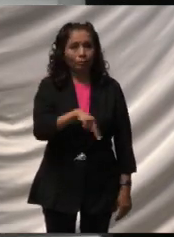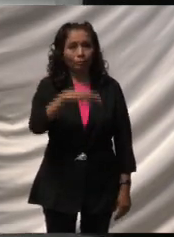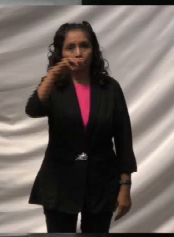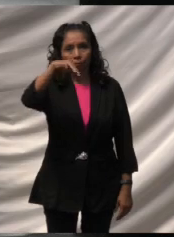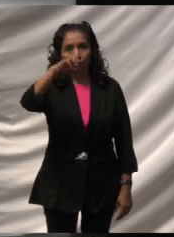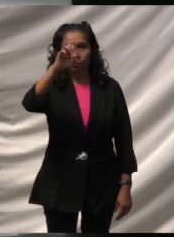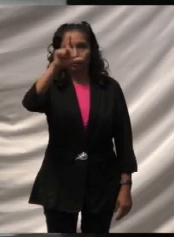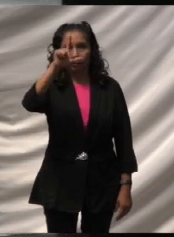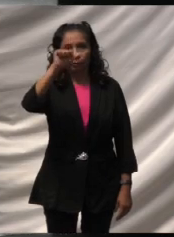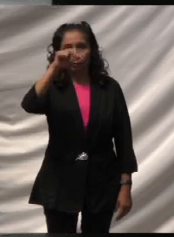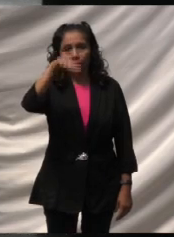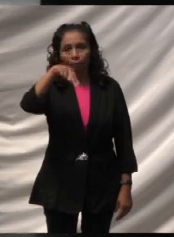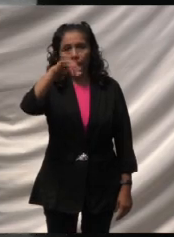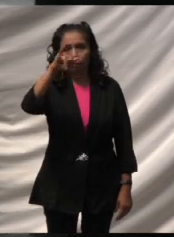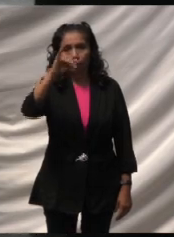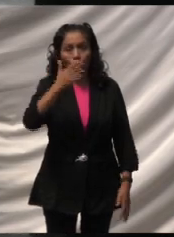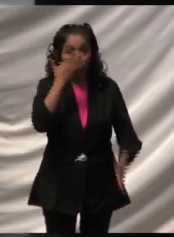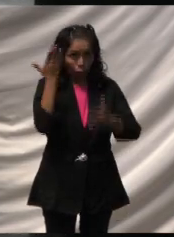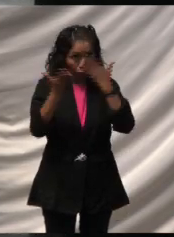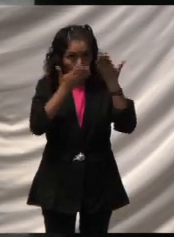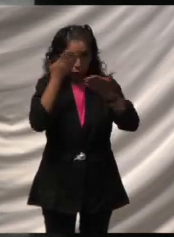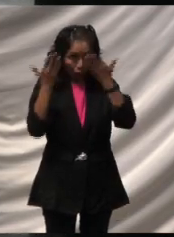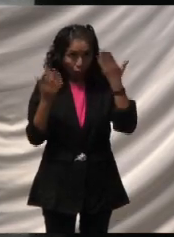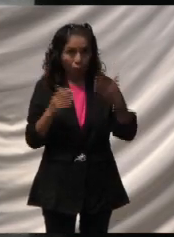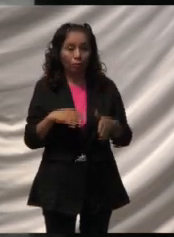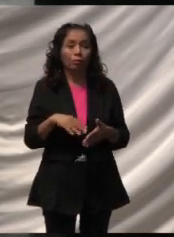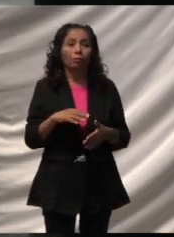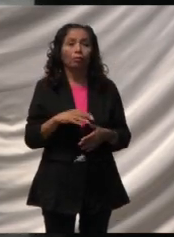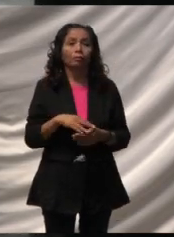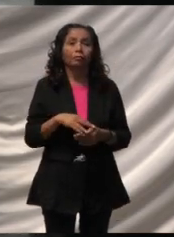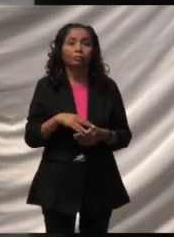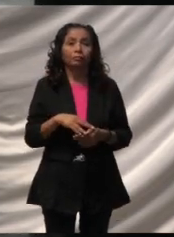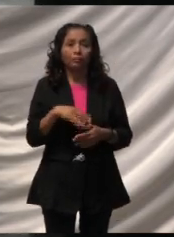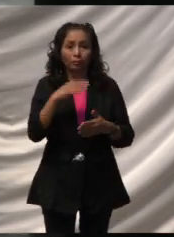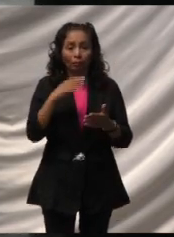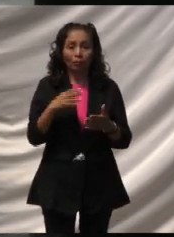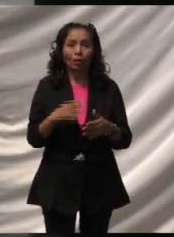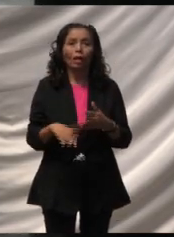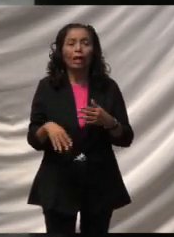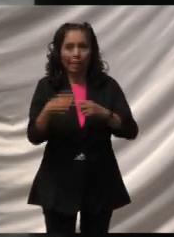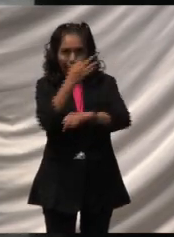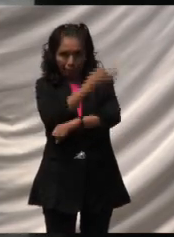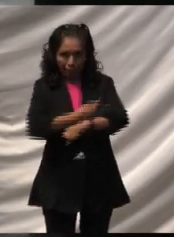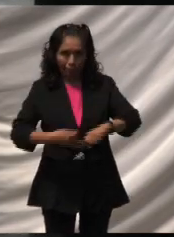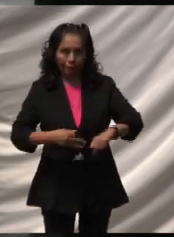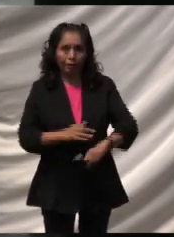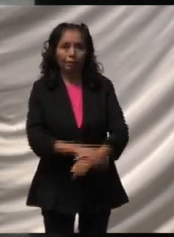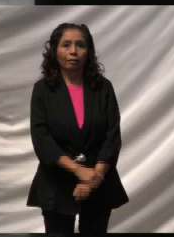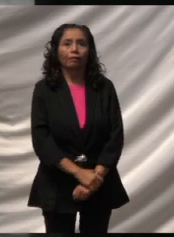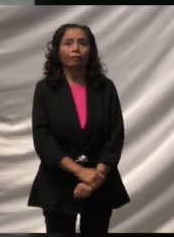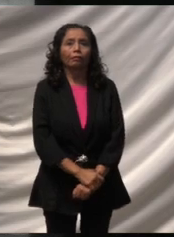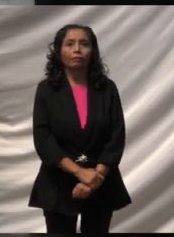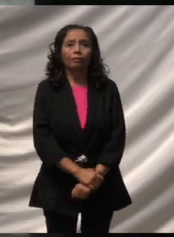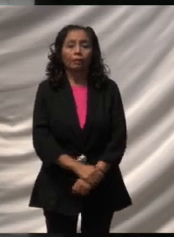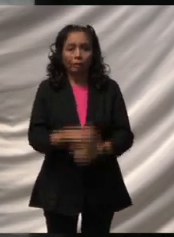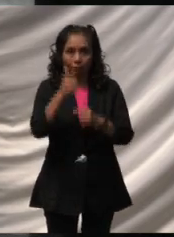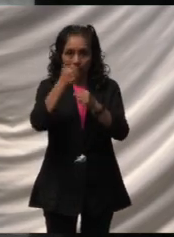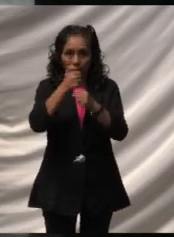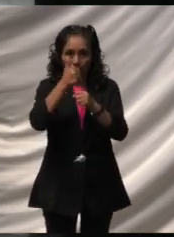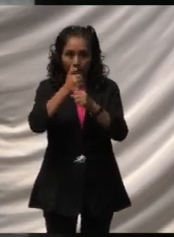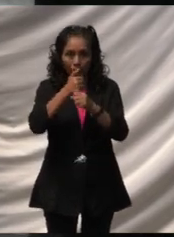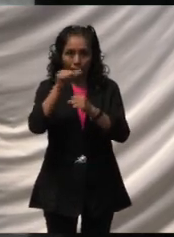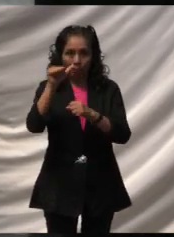Yadira Trejo Martínez y estoy estudiando en la Escuela Orlando Martínez de Besa, en el turno vespertino, en el sexto grado, grupo